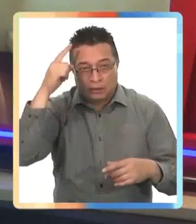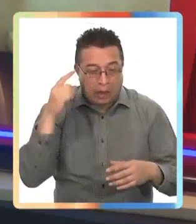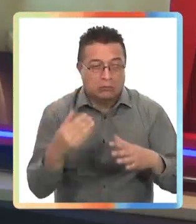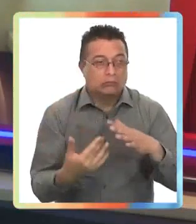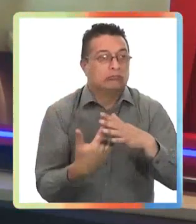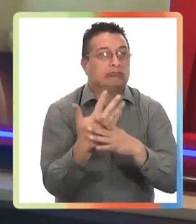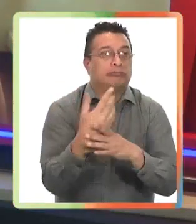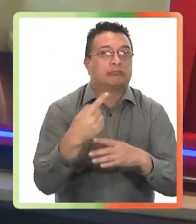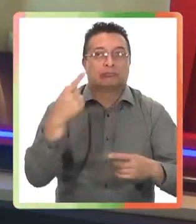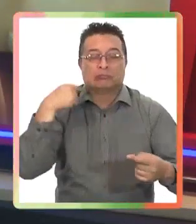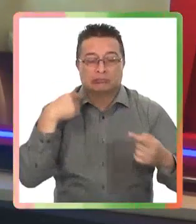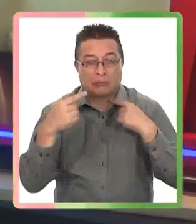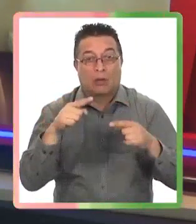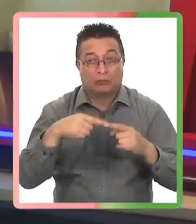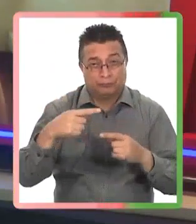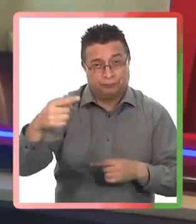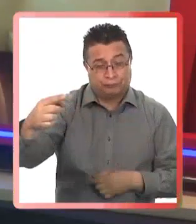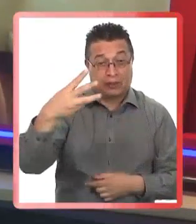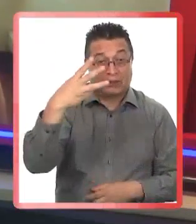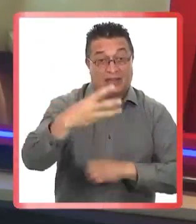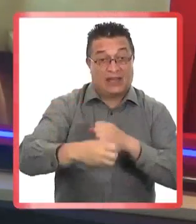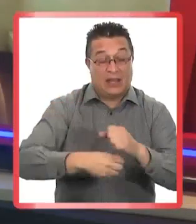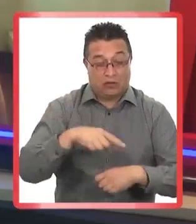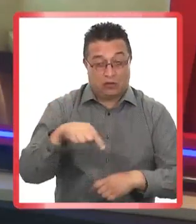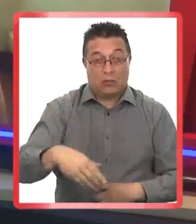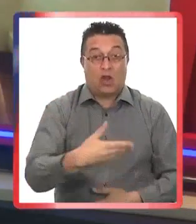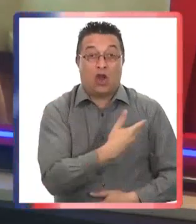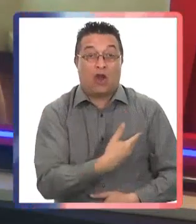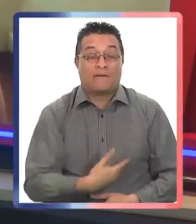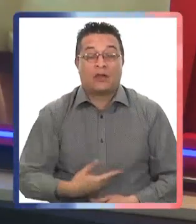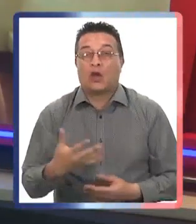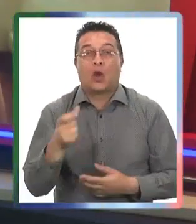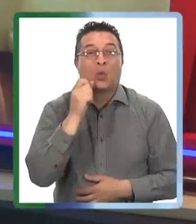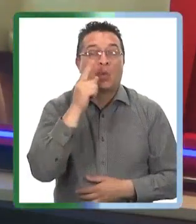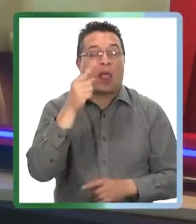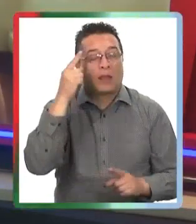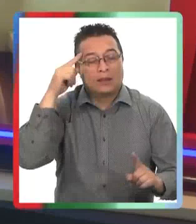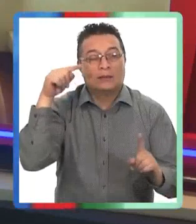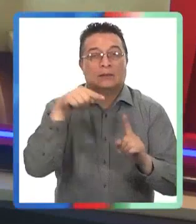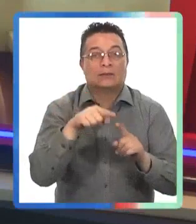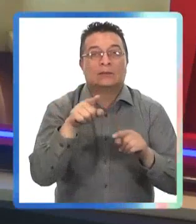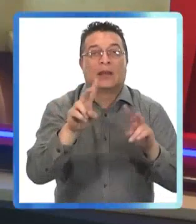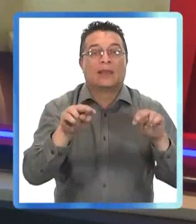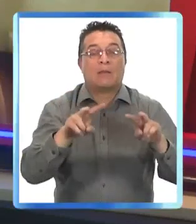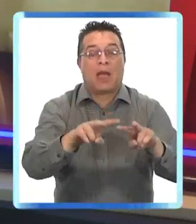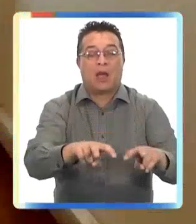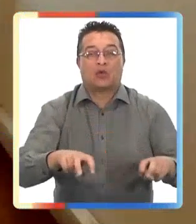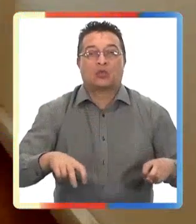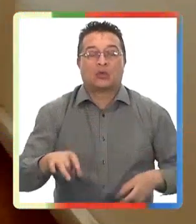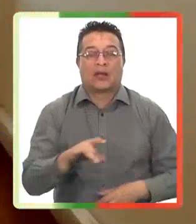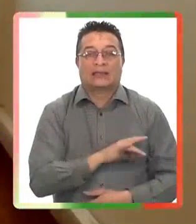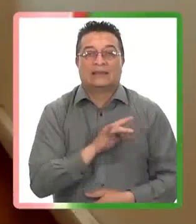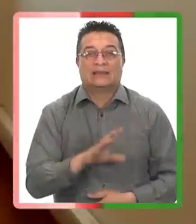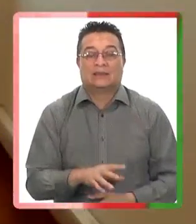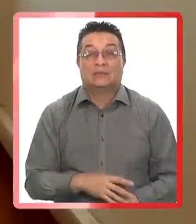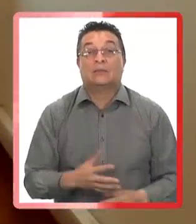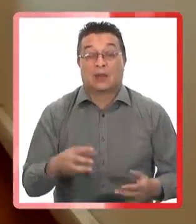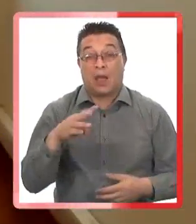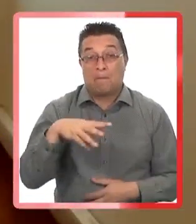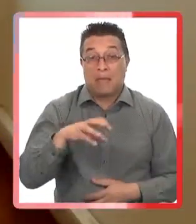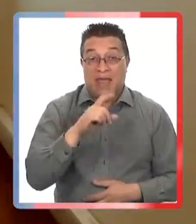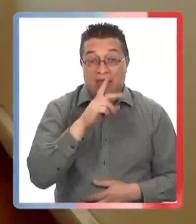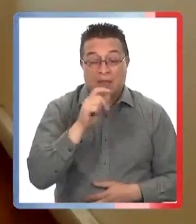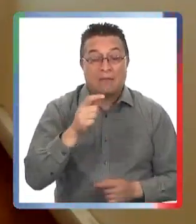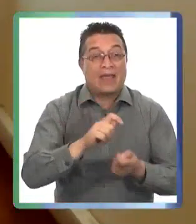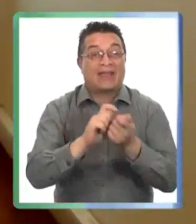cultivos. De aquí a los próximos casi 3 años que le quedan a este gobierno, ¿cuáles son las metas respecto de la agricultura chilena? Las metas, bueno, respecto